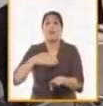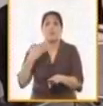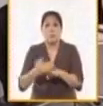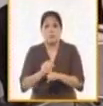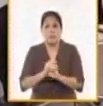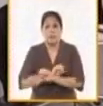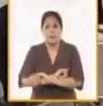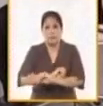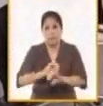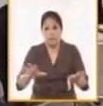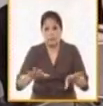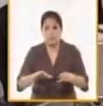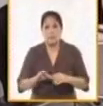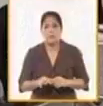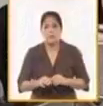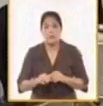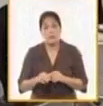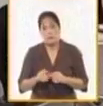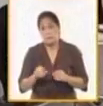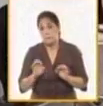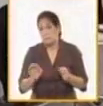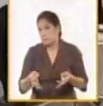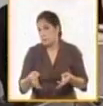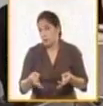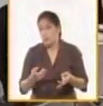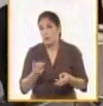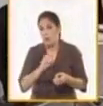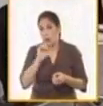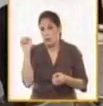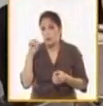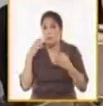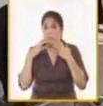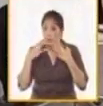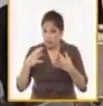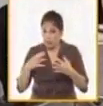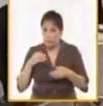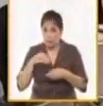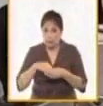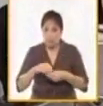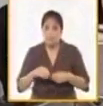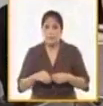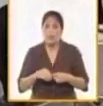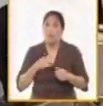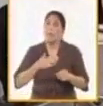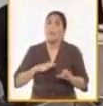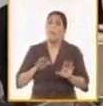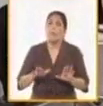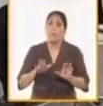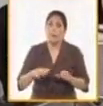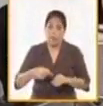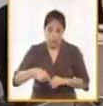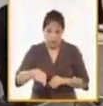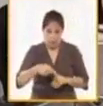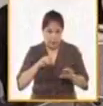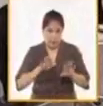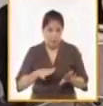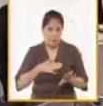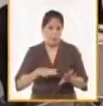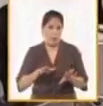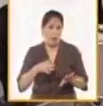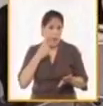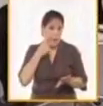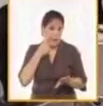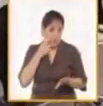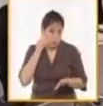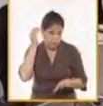Y entonces, en este caso, ha sido una victoria contundente. Vamos a esperar que en los próximos días es